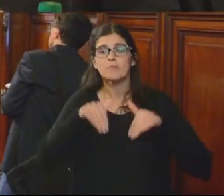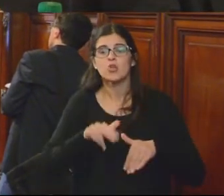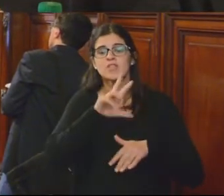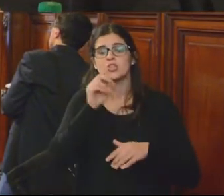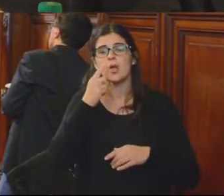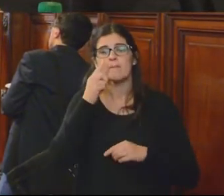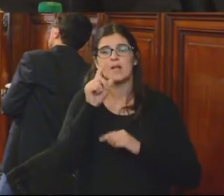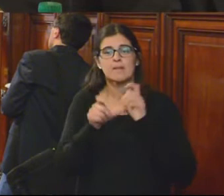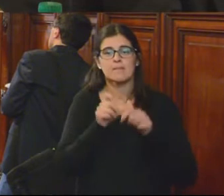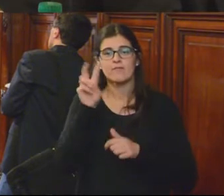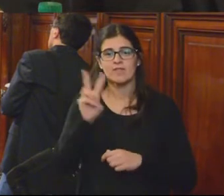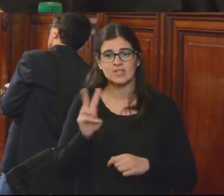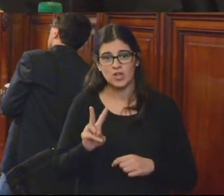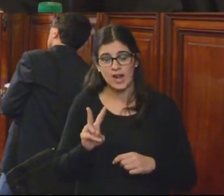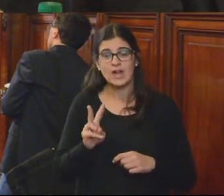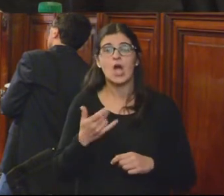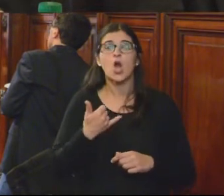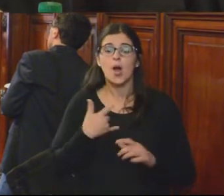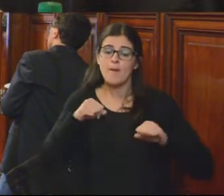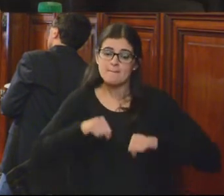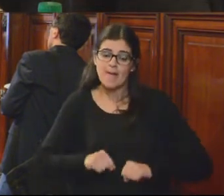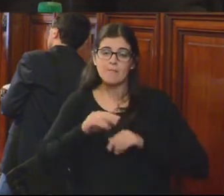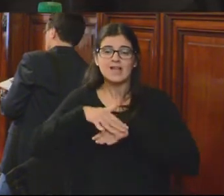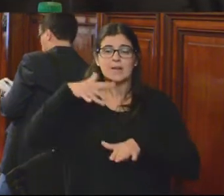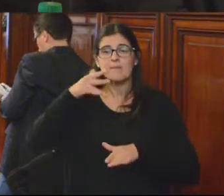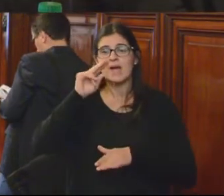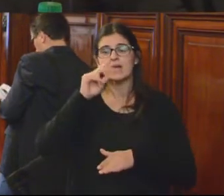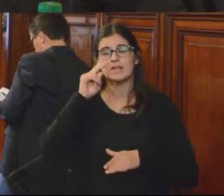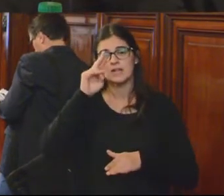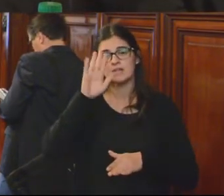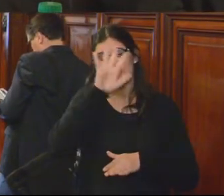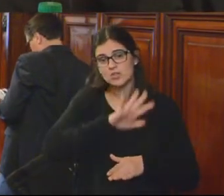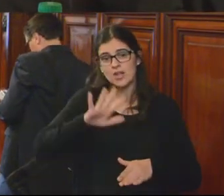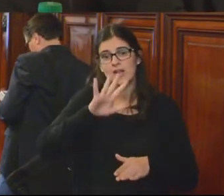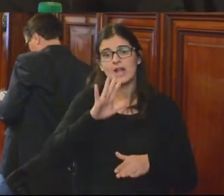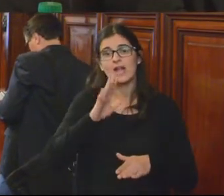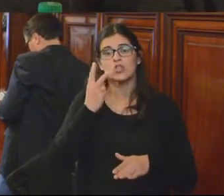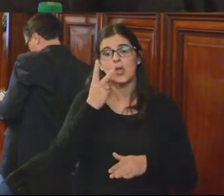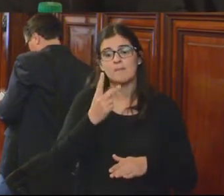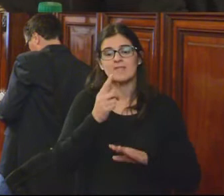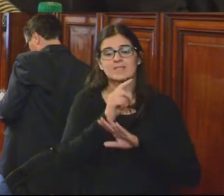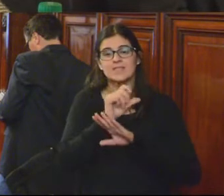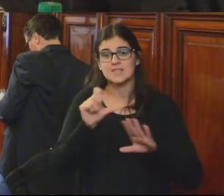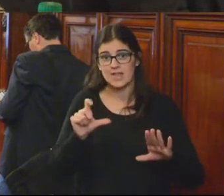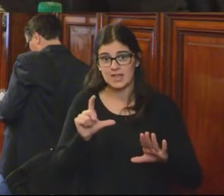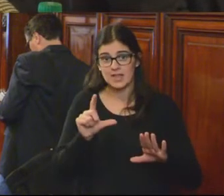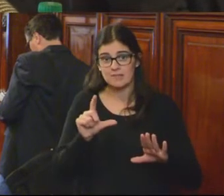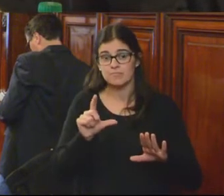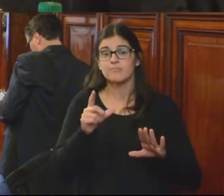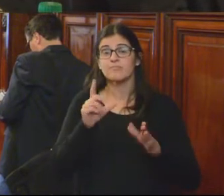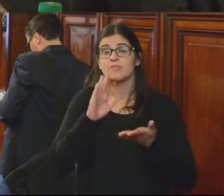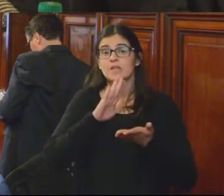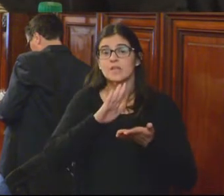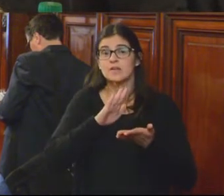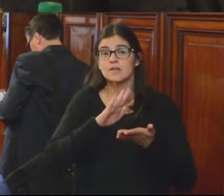8.300.000 venezolanos como miembro de la Asamblea Nacional Constituyente en el año 2017, basándonos